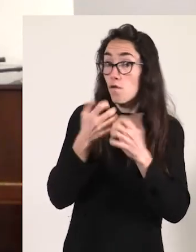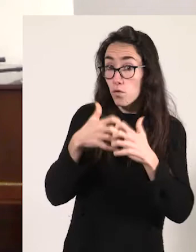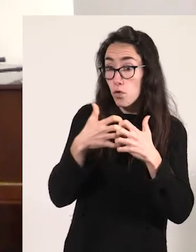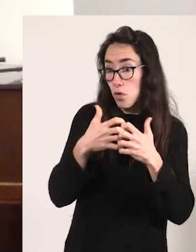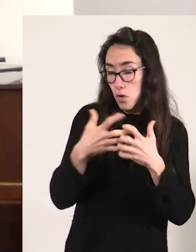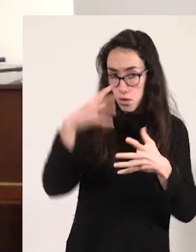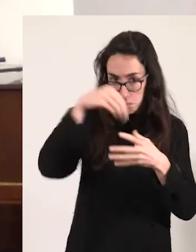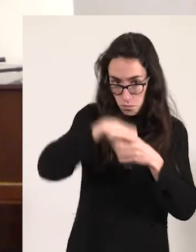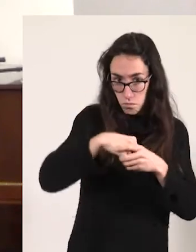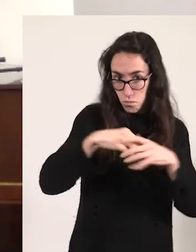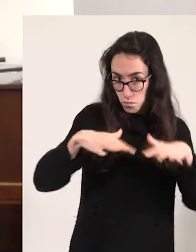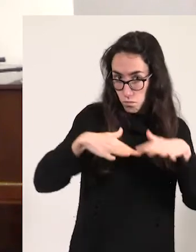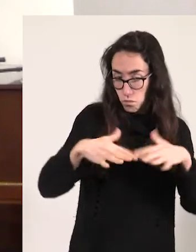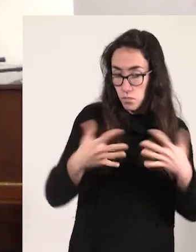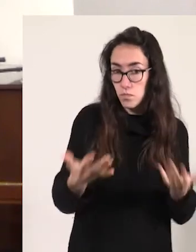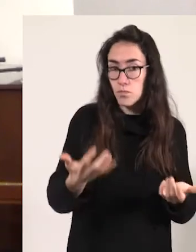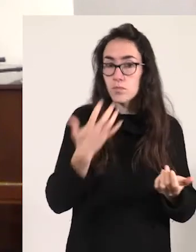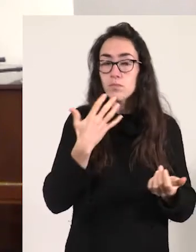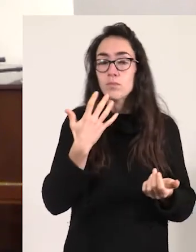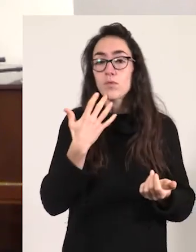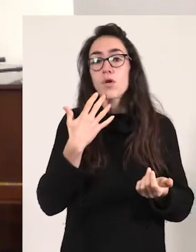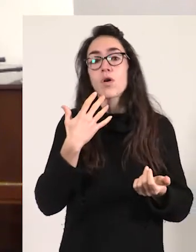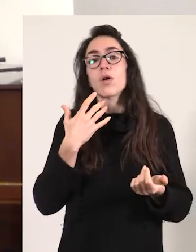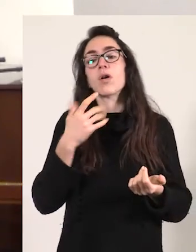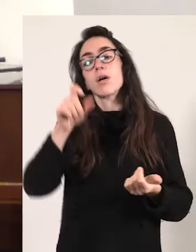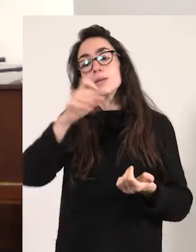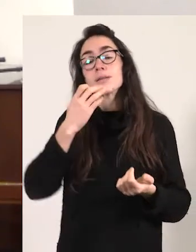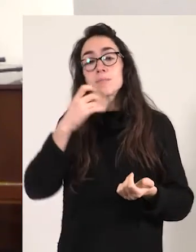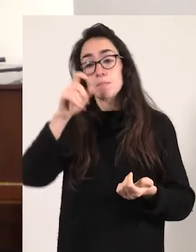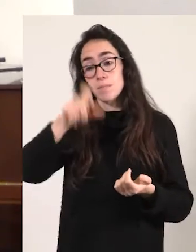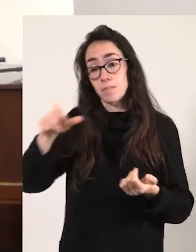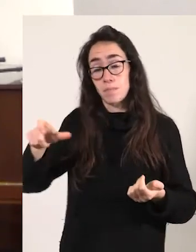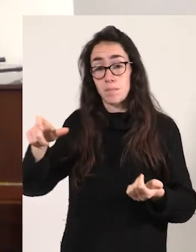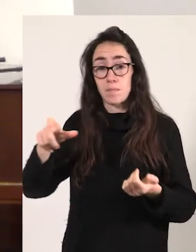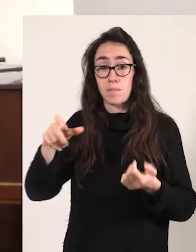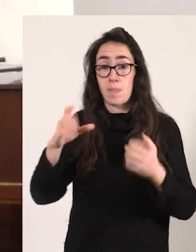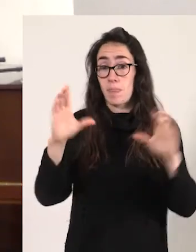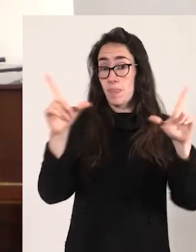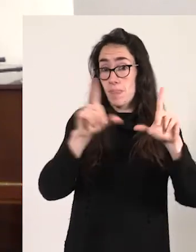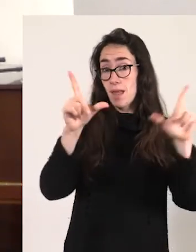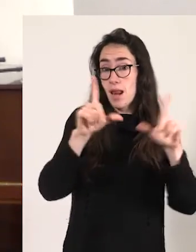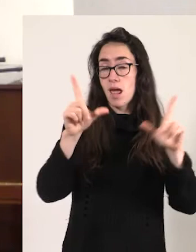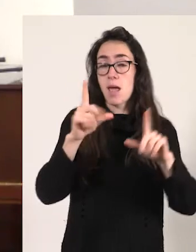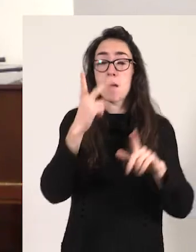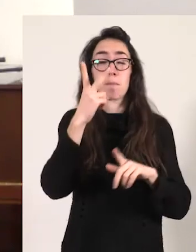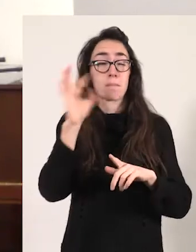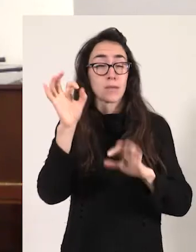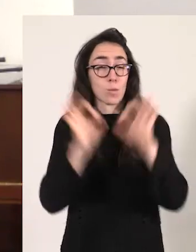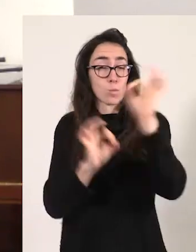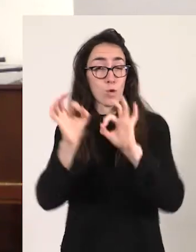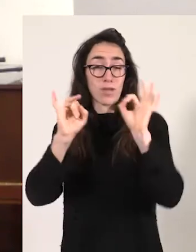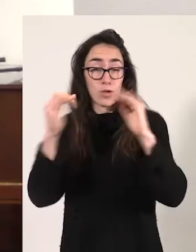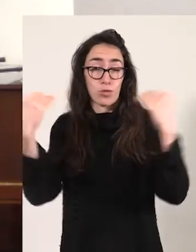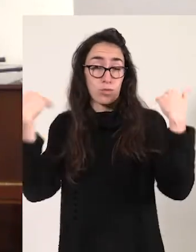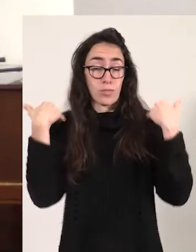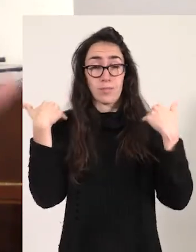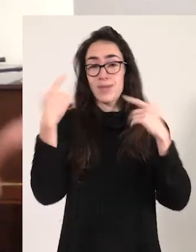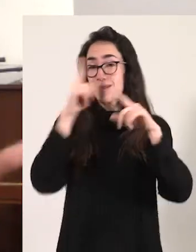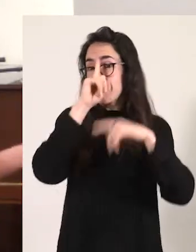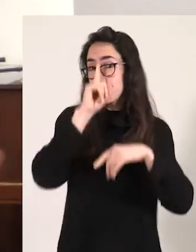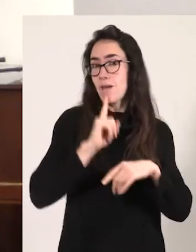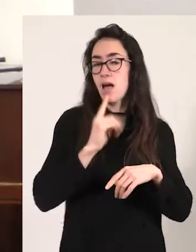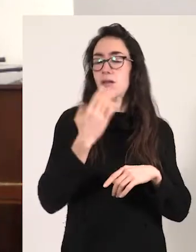que funcionan, que se haga, ¿no? Por ejemplo, en BBC determinaron que el 20% de la gente que hiciera imagen en la cadena, ya